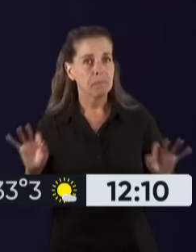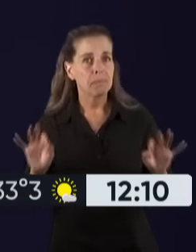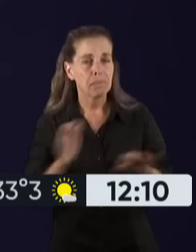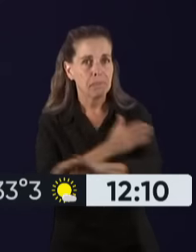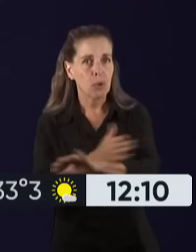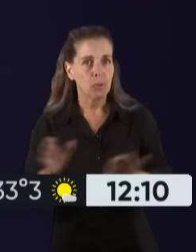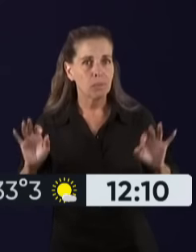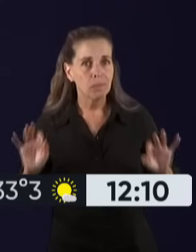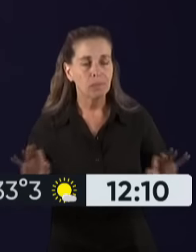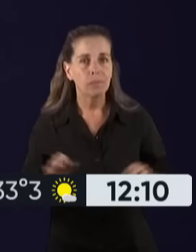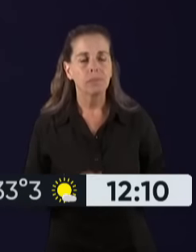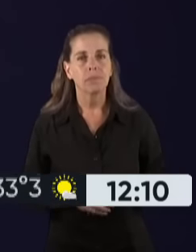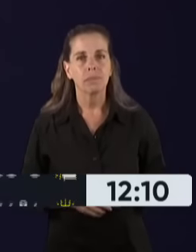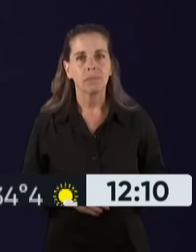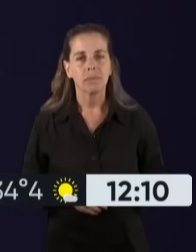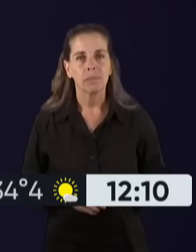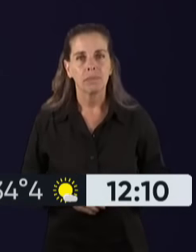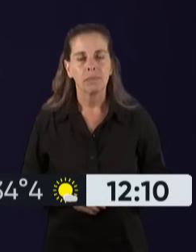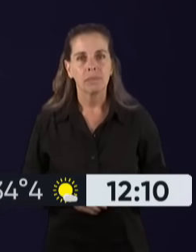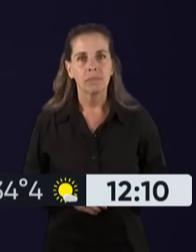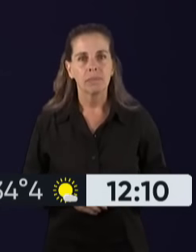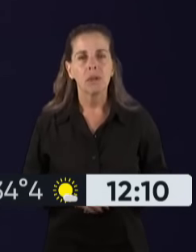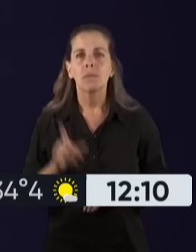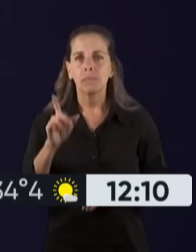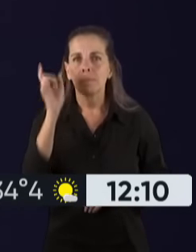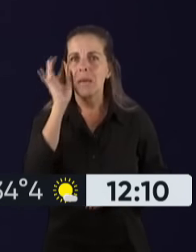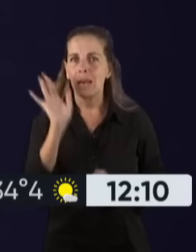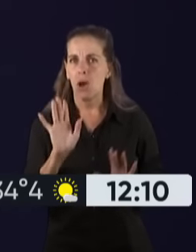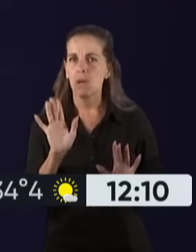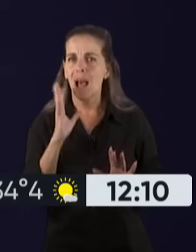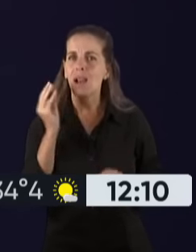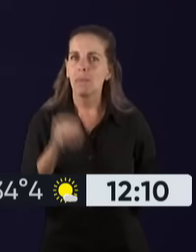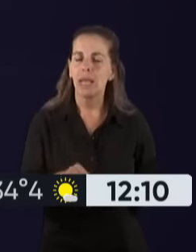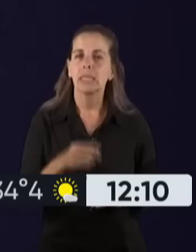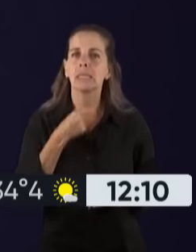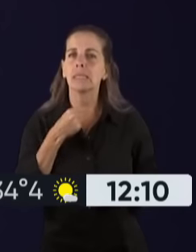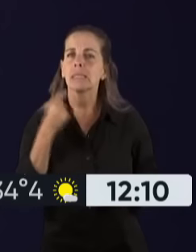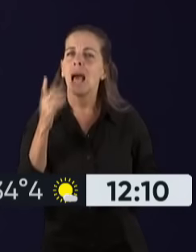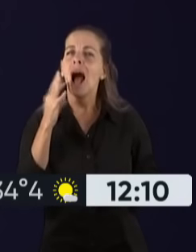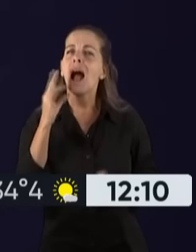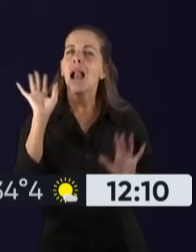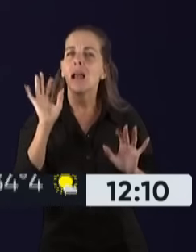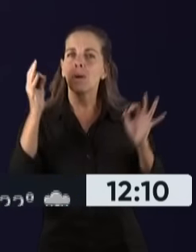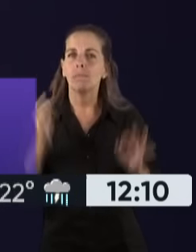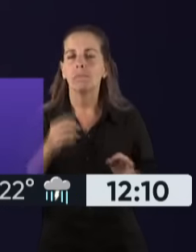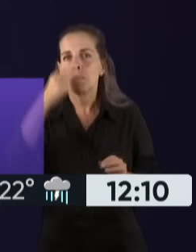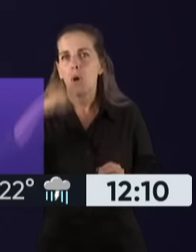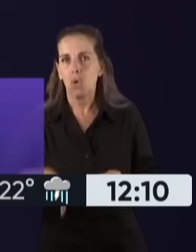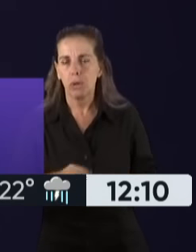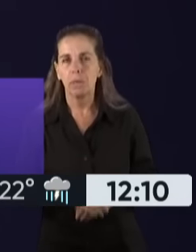contarles e no perdón quiero hacer una quiero destacar por último